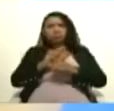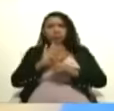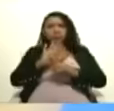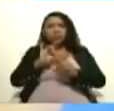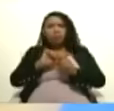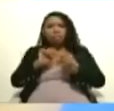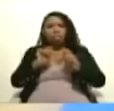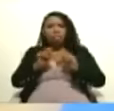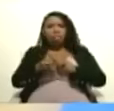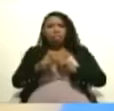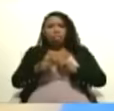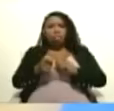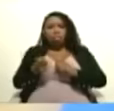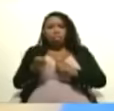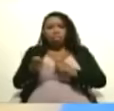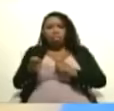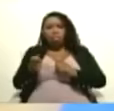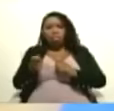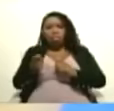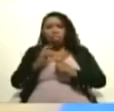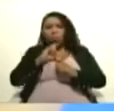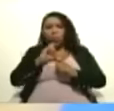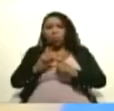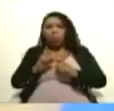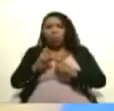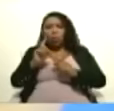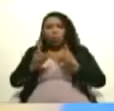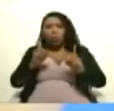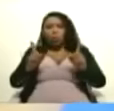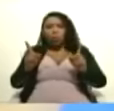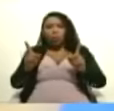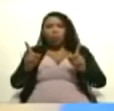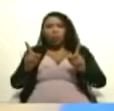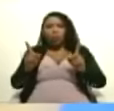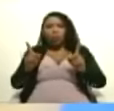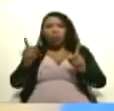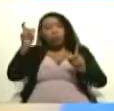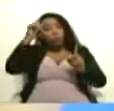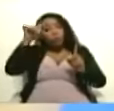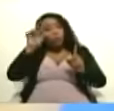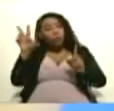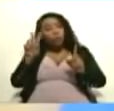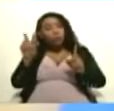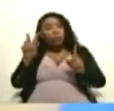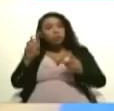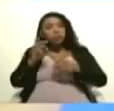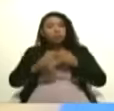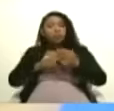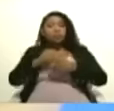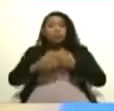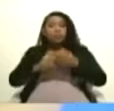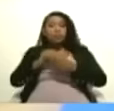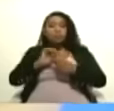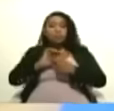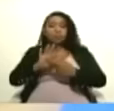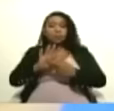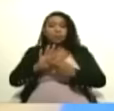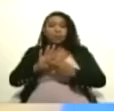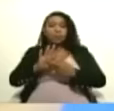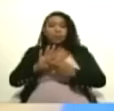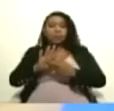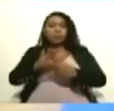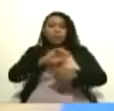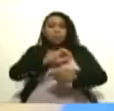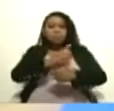en Sembradores de cenizas sobre todo cuando el pueblo de Venezuela da una demostración de